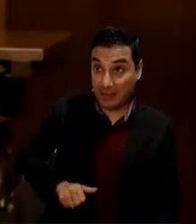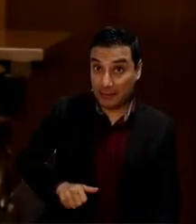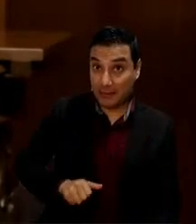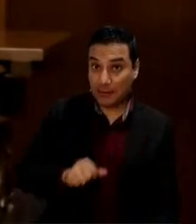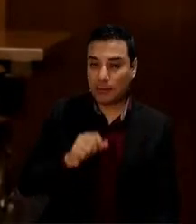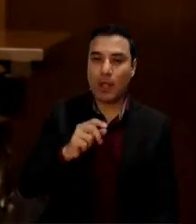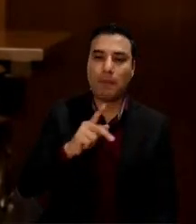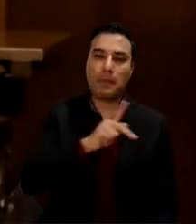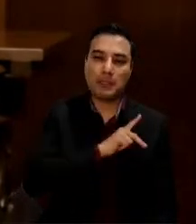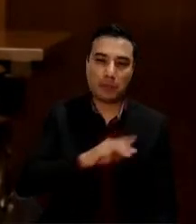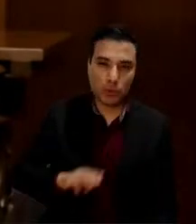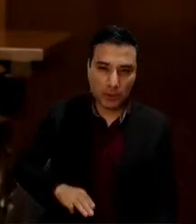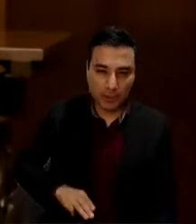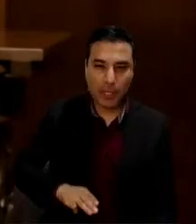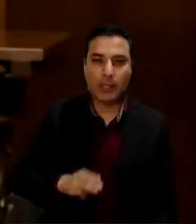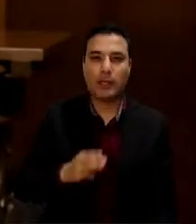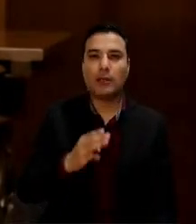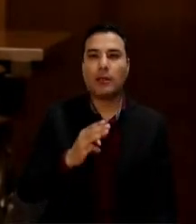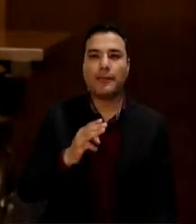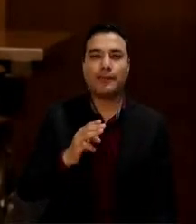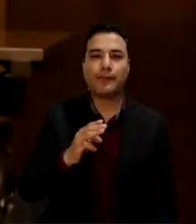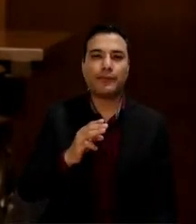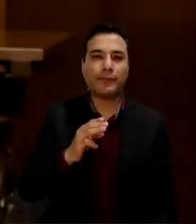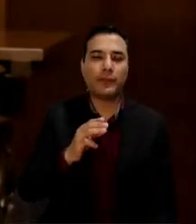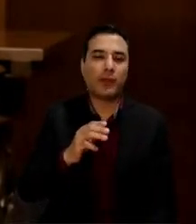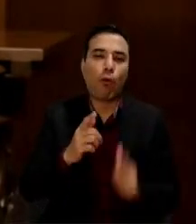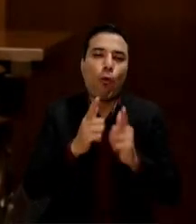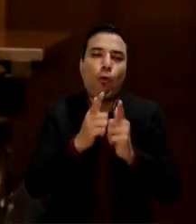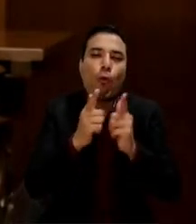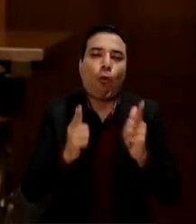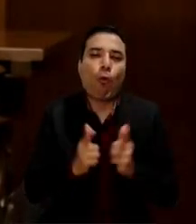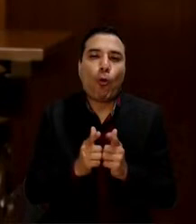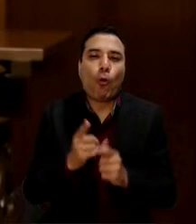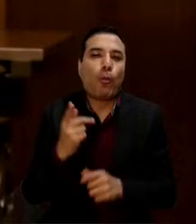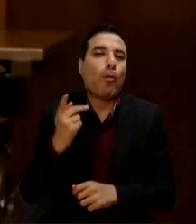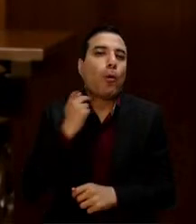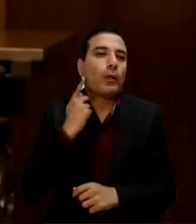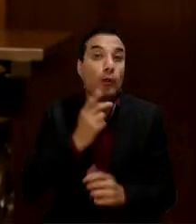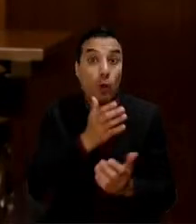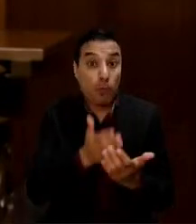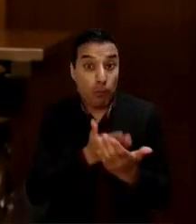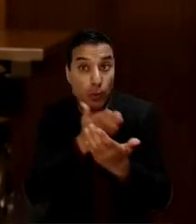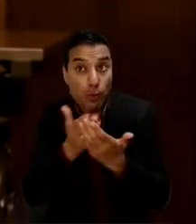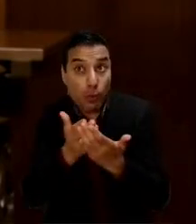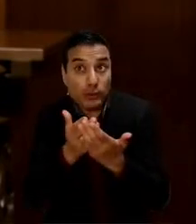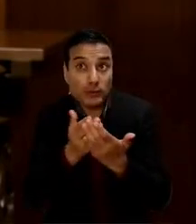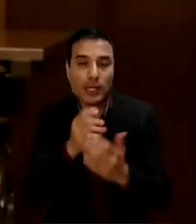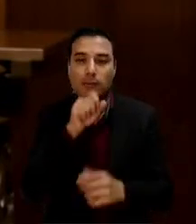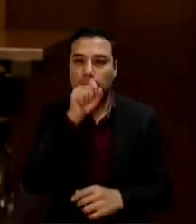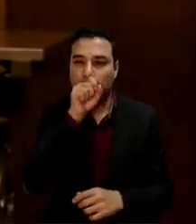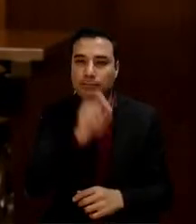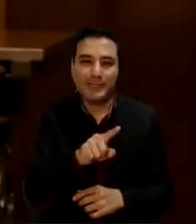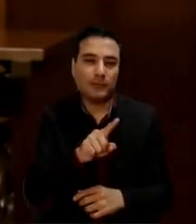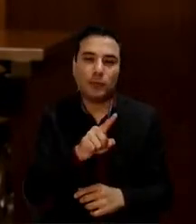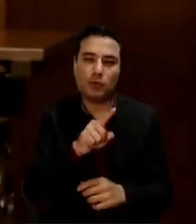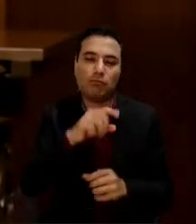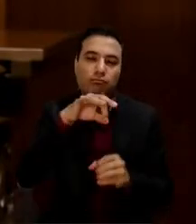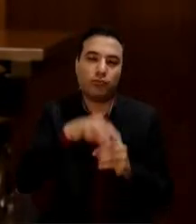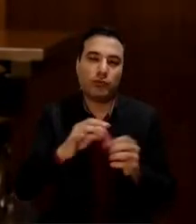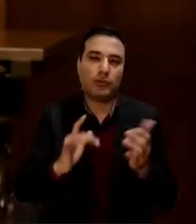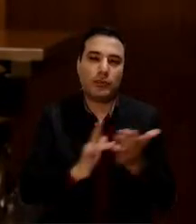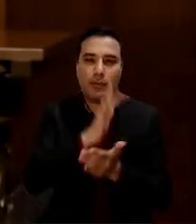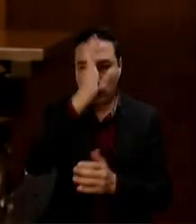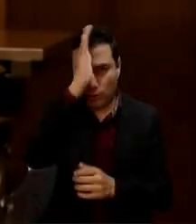la presidenta municipal votará contra de dicho acuerdo, siendo solo aquella representación